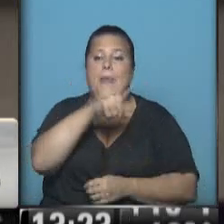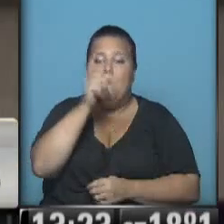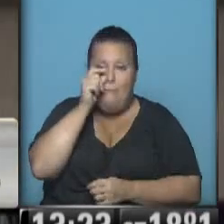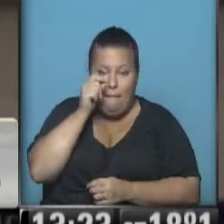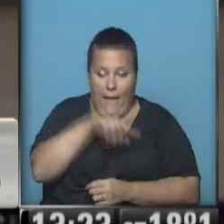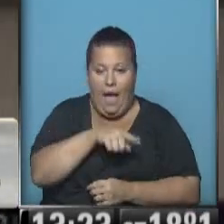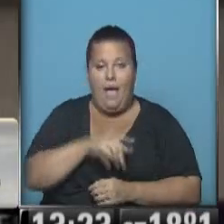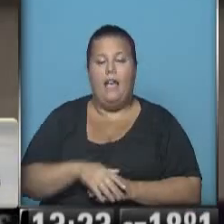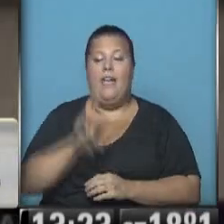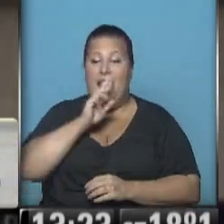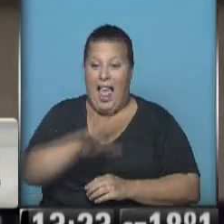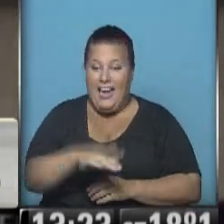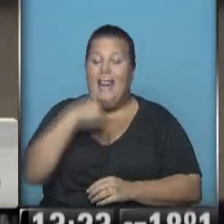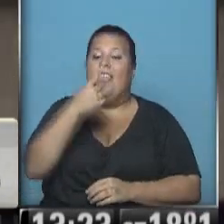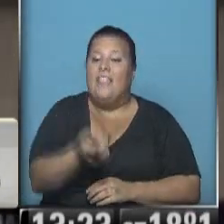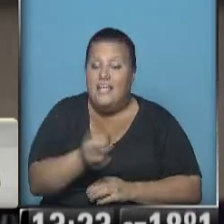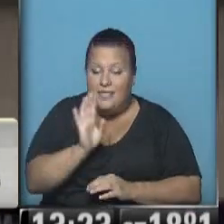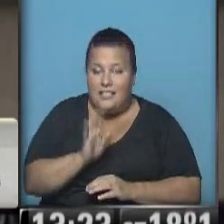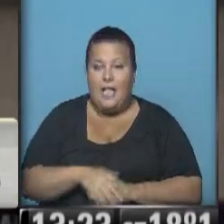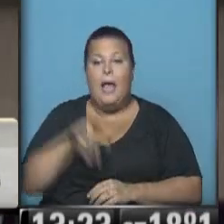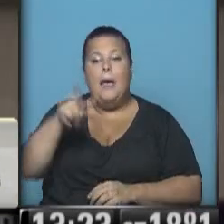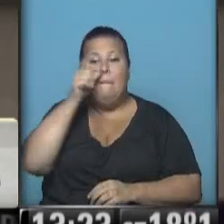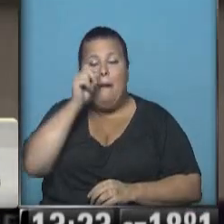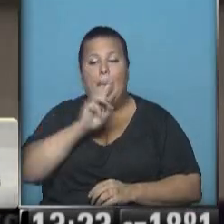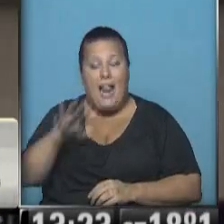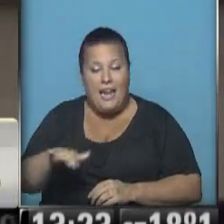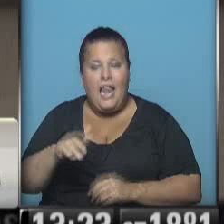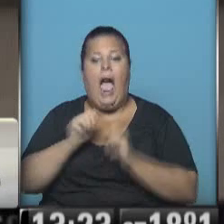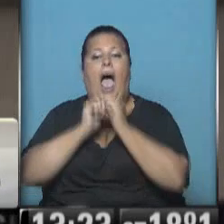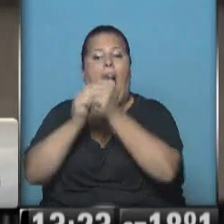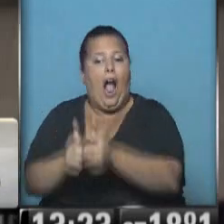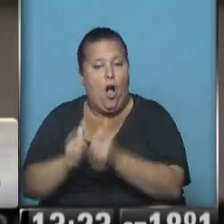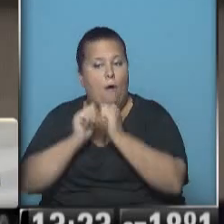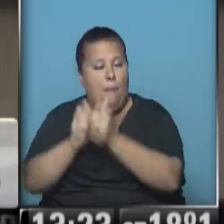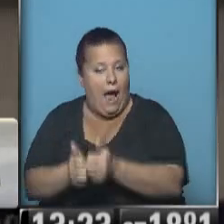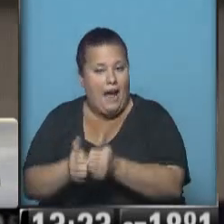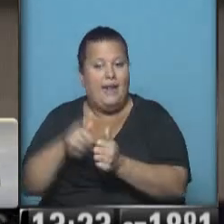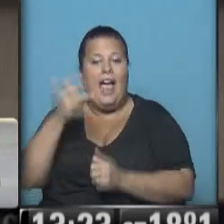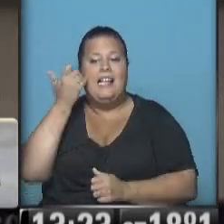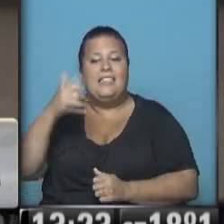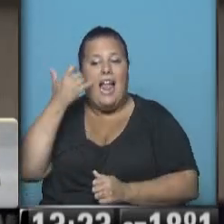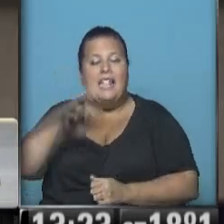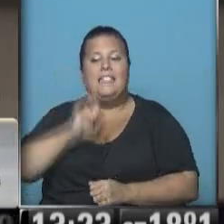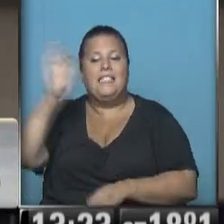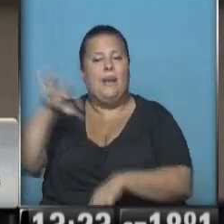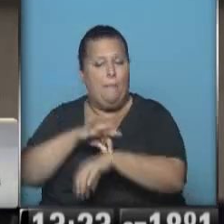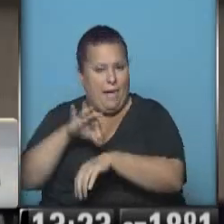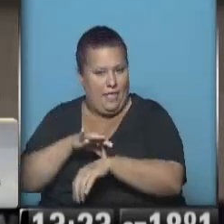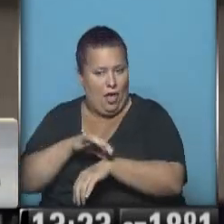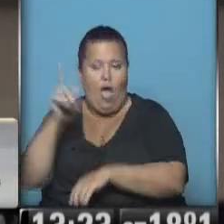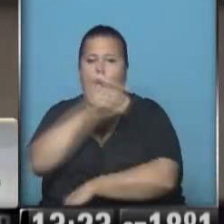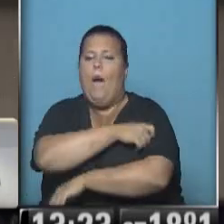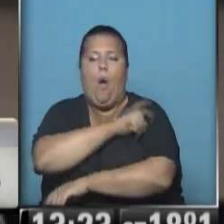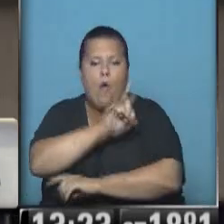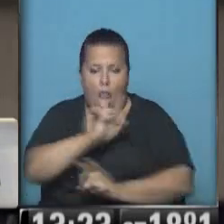de Luzmila que indican que el papá de Luzmila acompañaba a Yanina a llevarla al médico no hacía a dse las